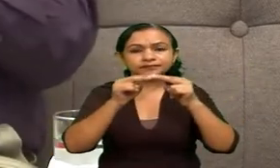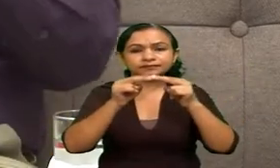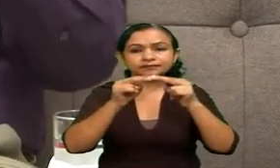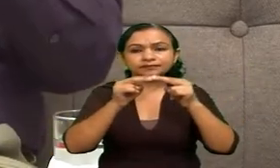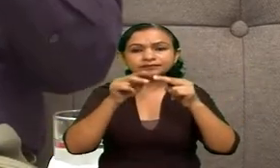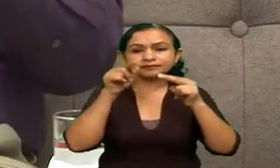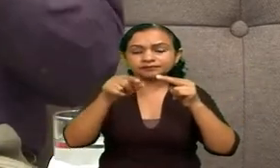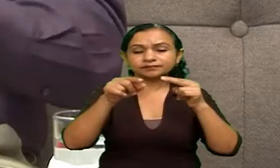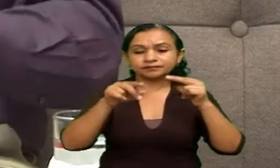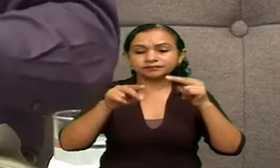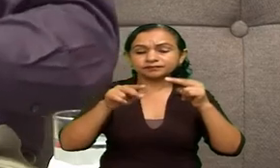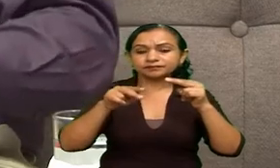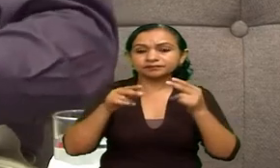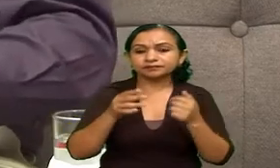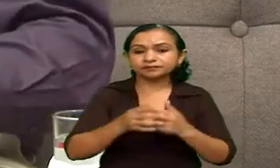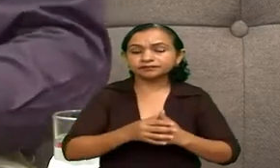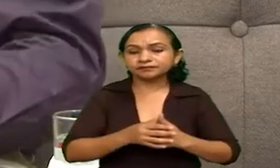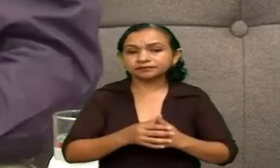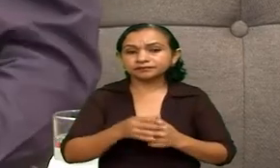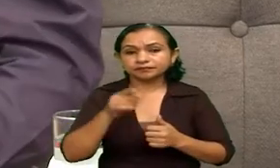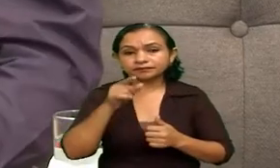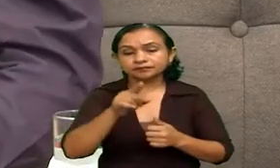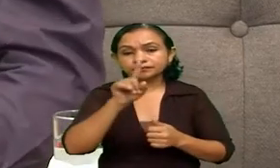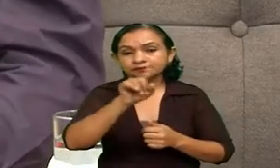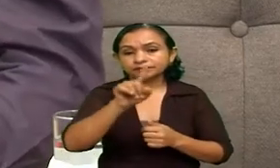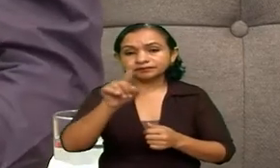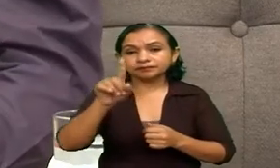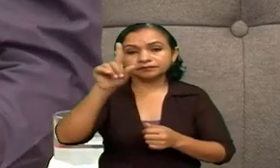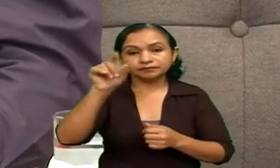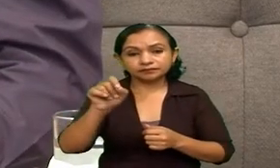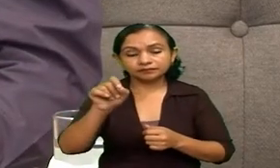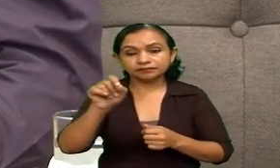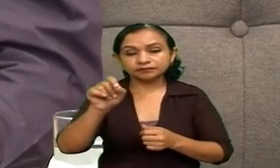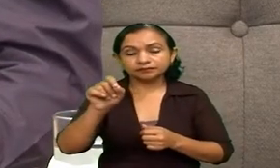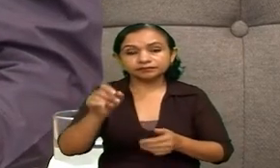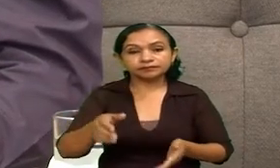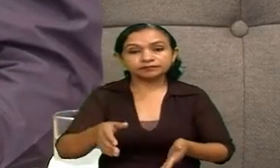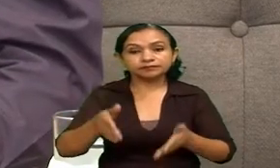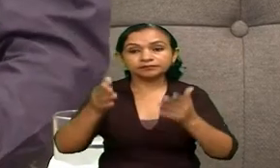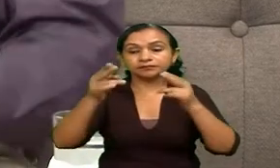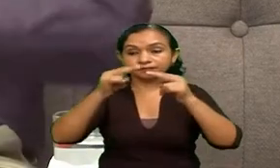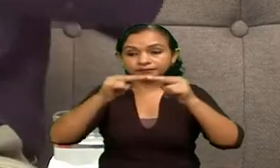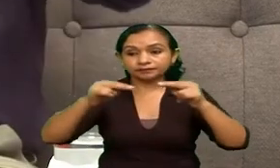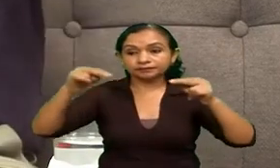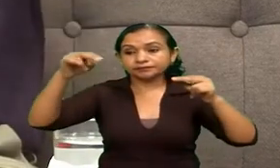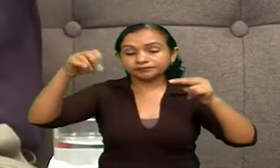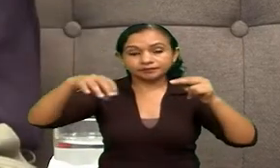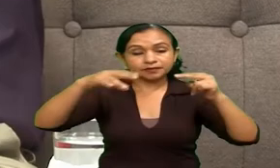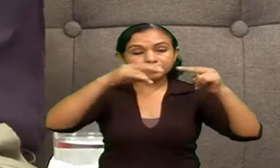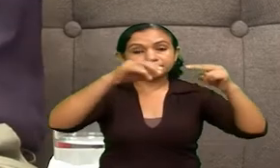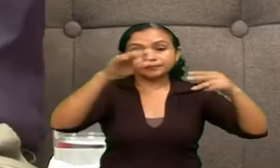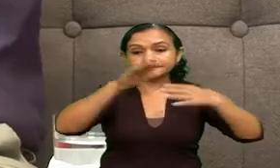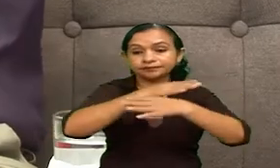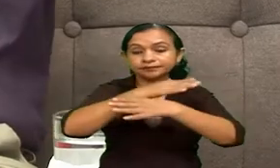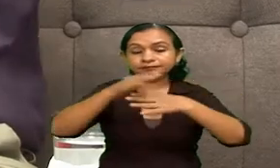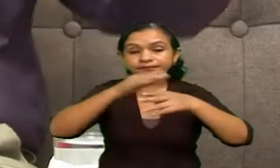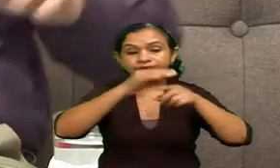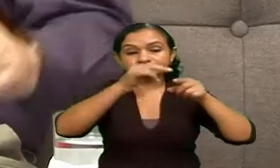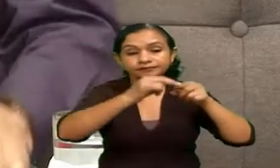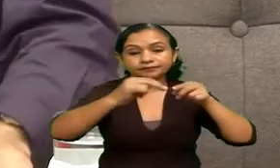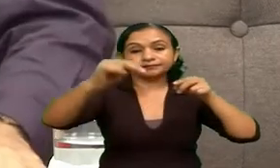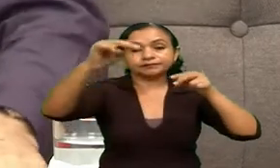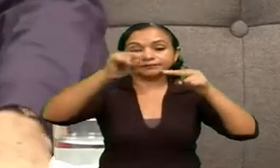Vos desconectás 110 subestaciones eléctricas, okay, que tienen diferentes salidas de circuito,